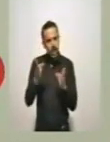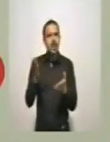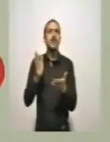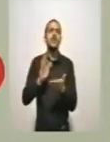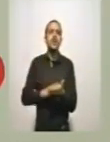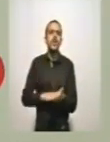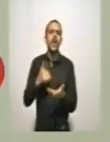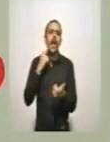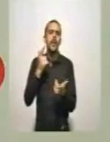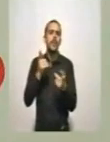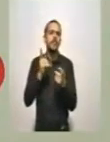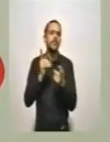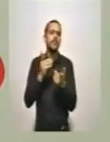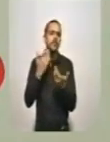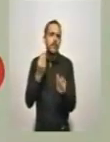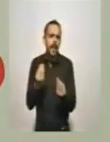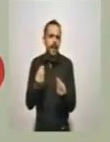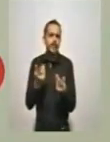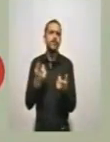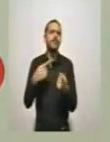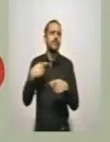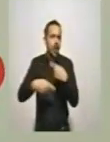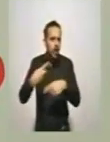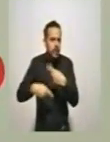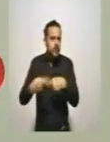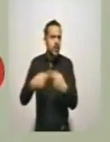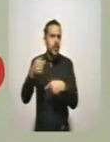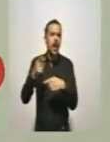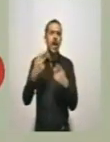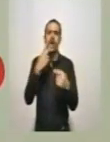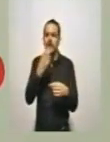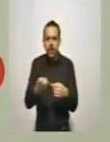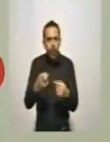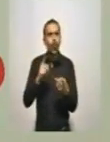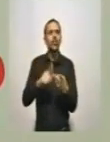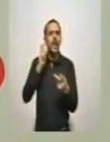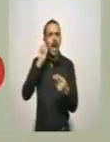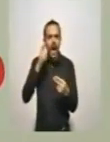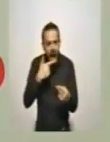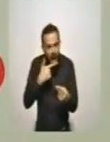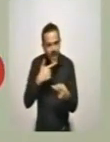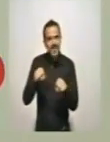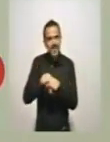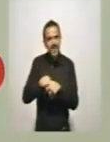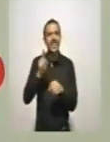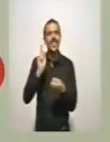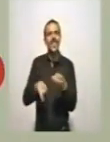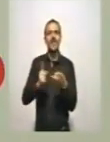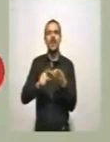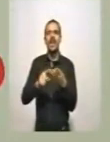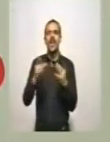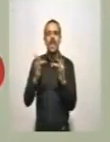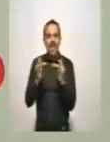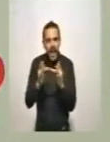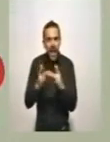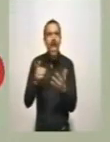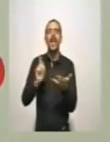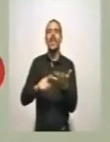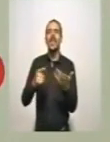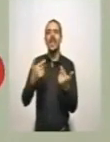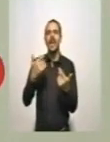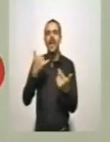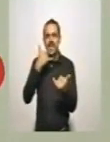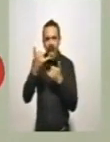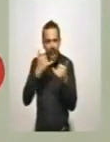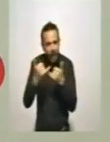servicios de energía eléctrica, de gas natural, de telefonía fija y móvil, de internet,